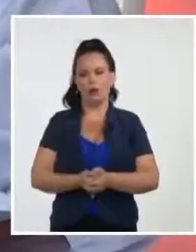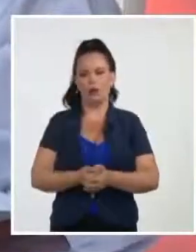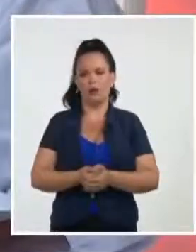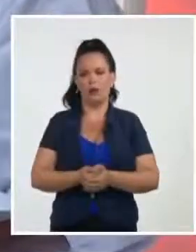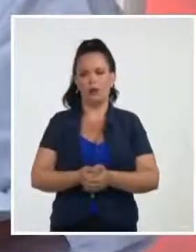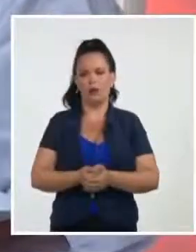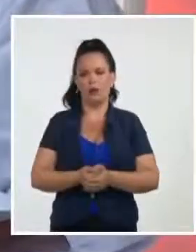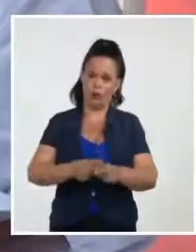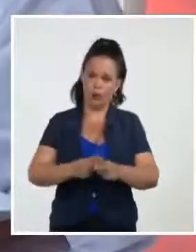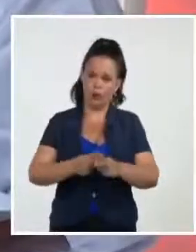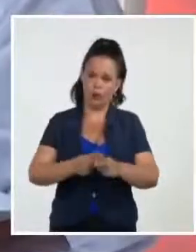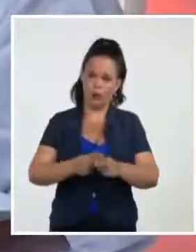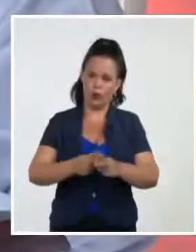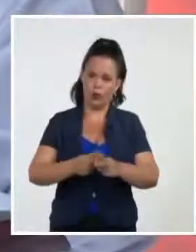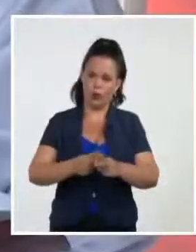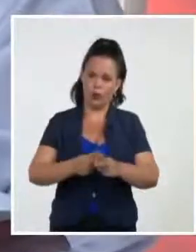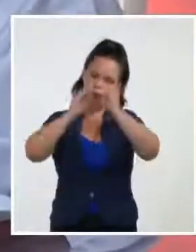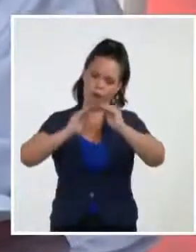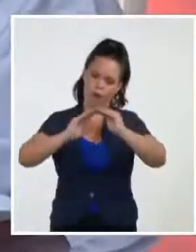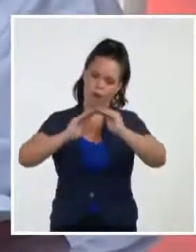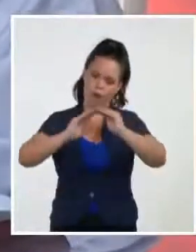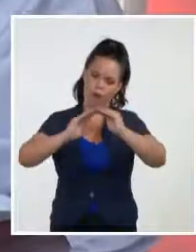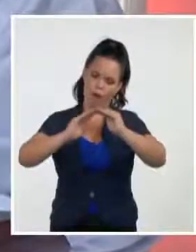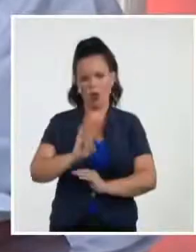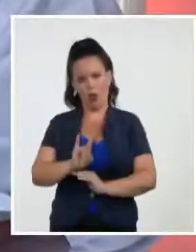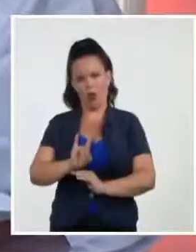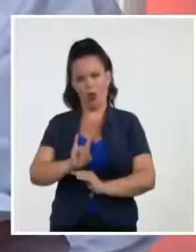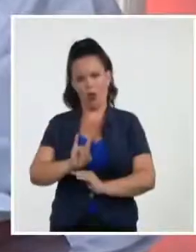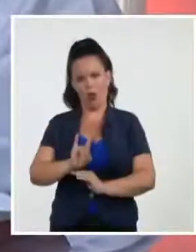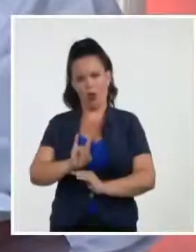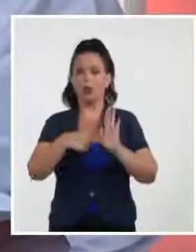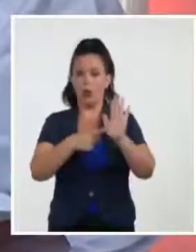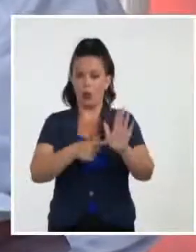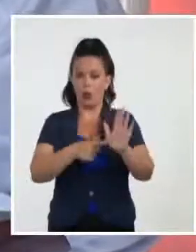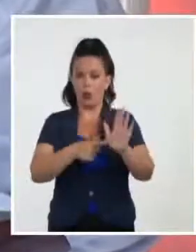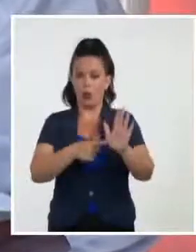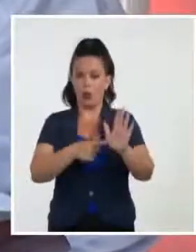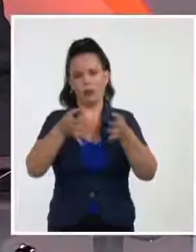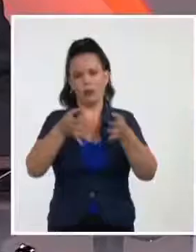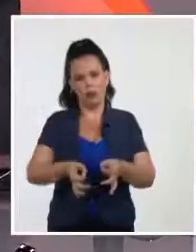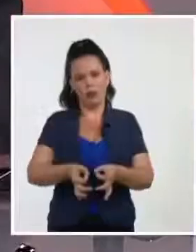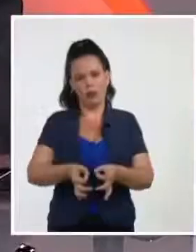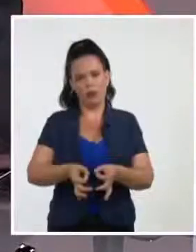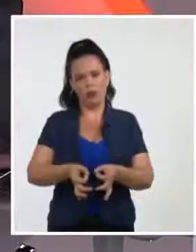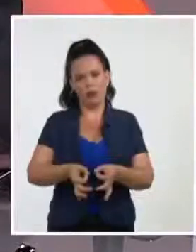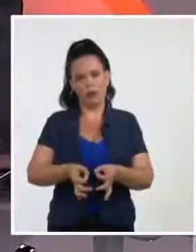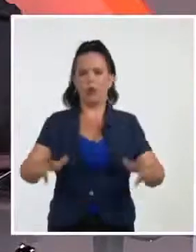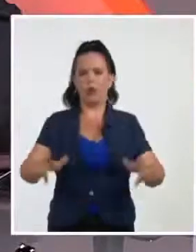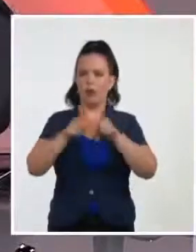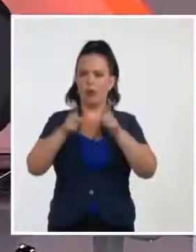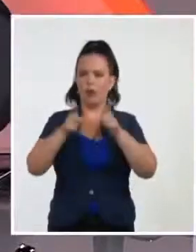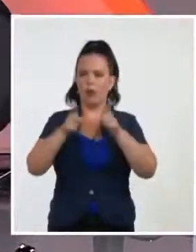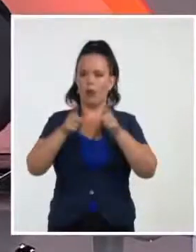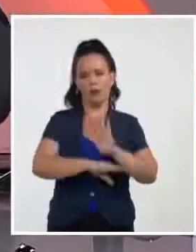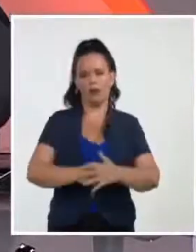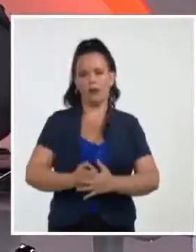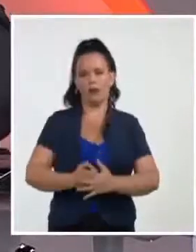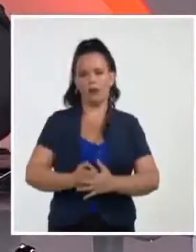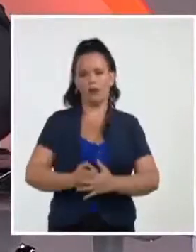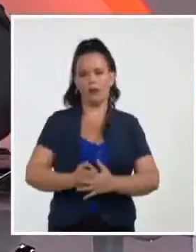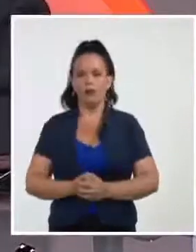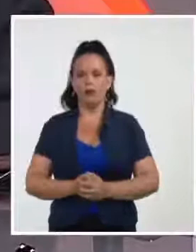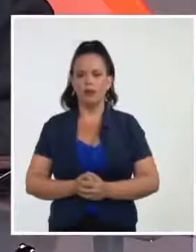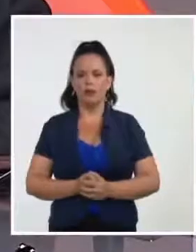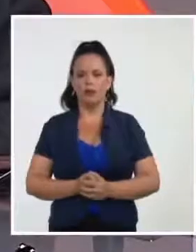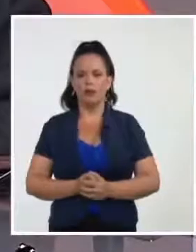Eso expresa también algunas de las acciones que se vienen realizando en este sentido. Gracias, doctor, por todas estas precisiones,